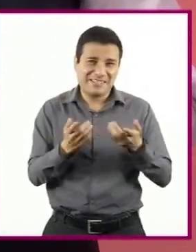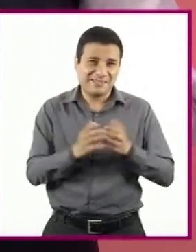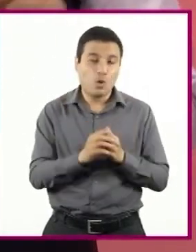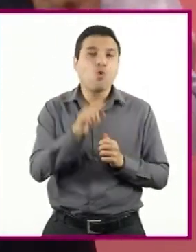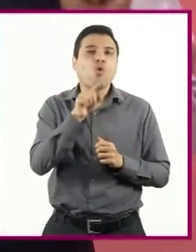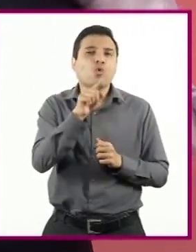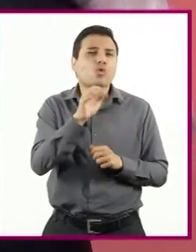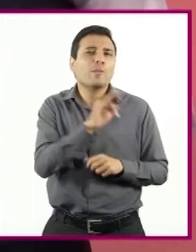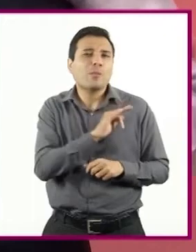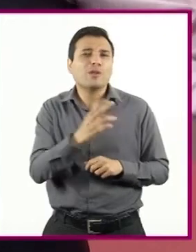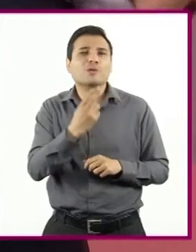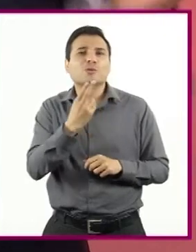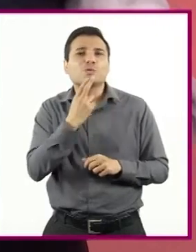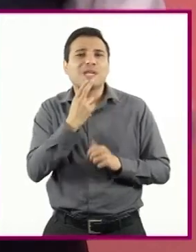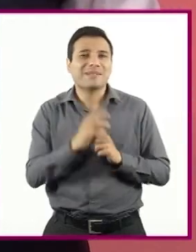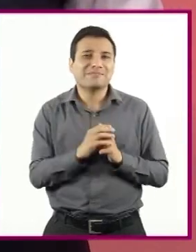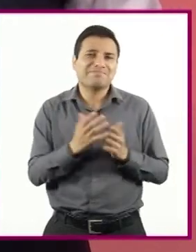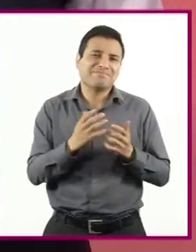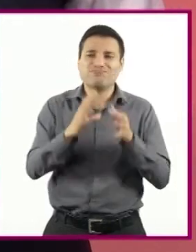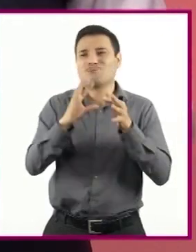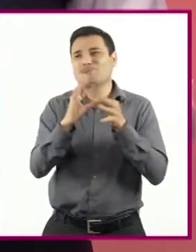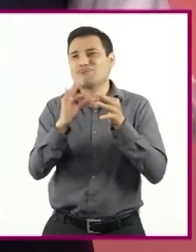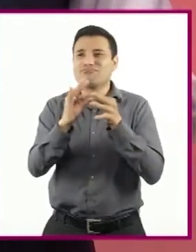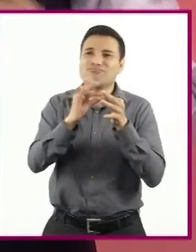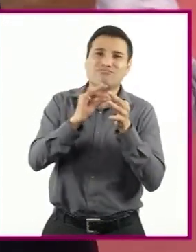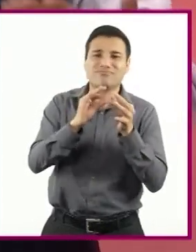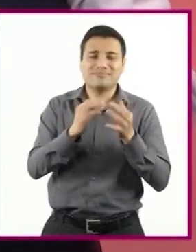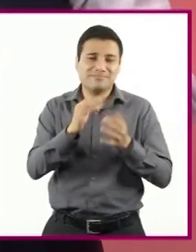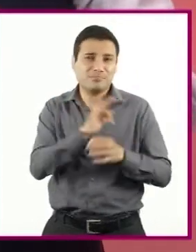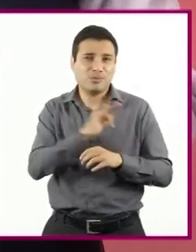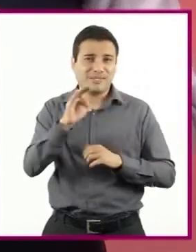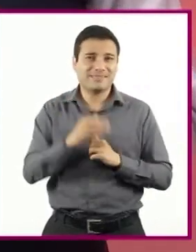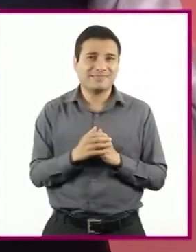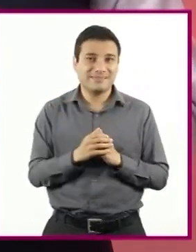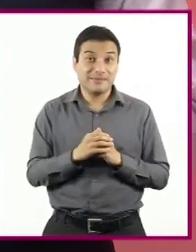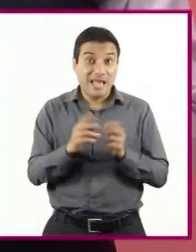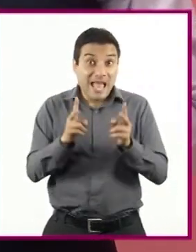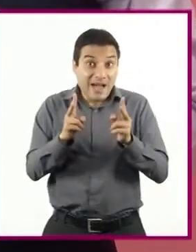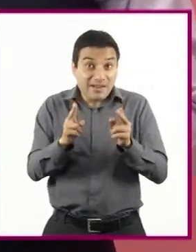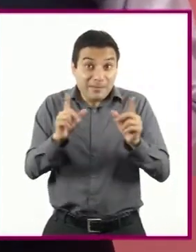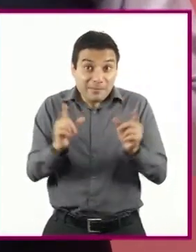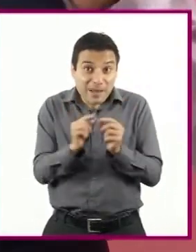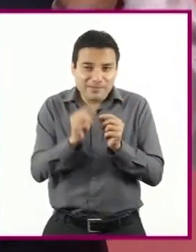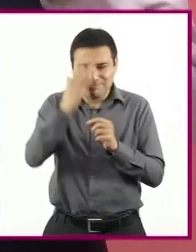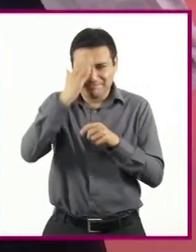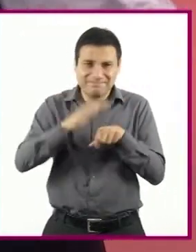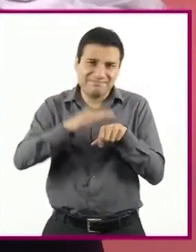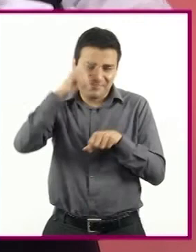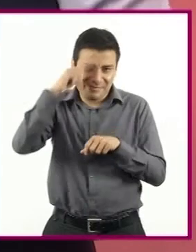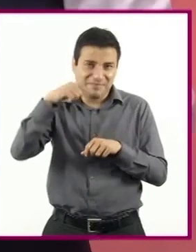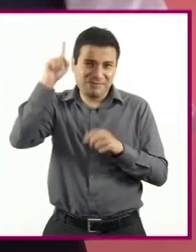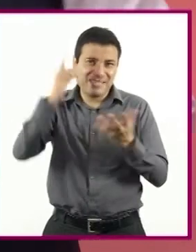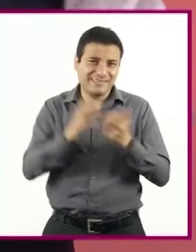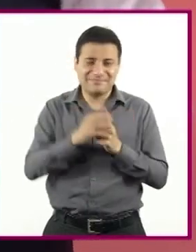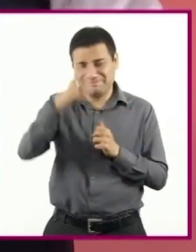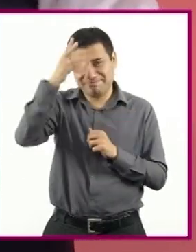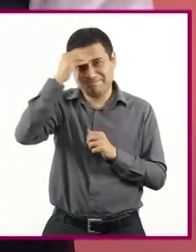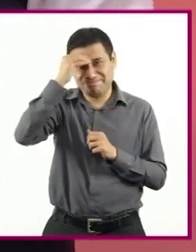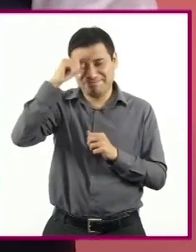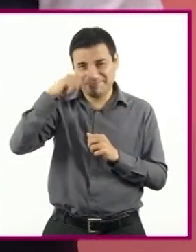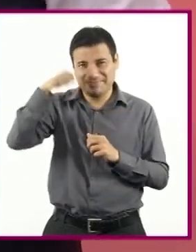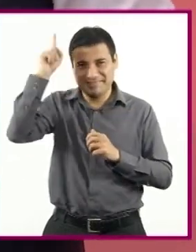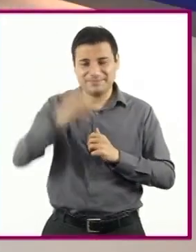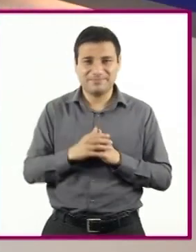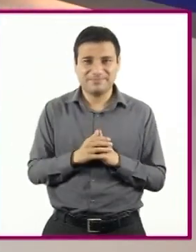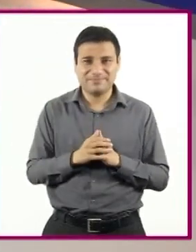ingenio, conocer muchos y aplicarlos adecuadamente. Por ser breves, son fáciles de recordar y pronto se aprenden. En